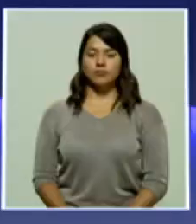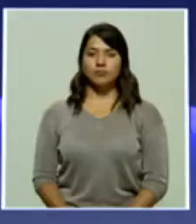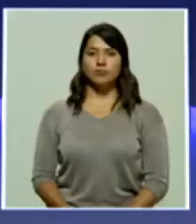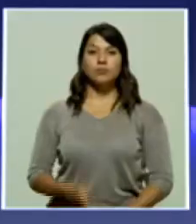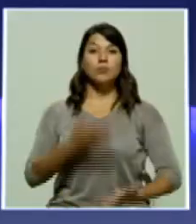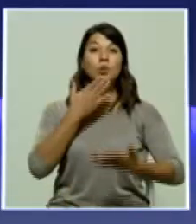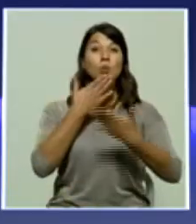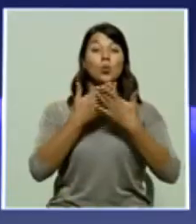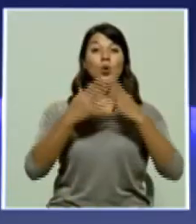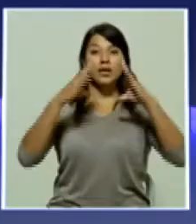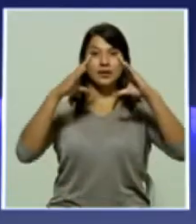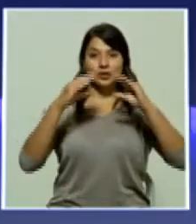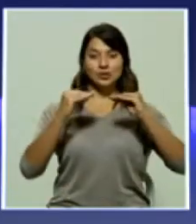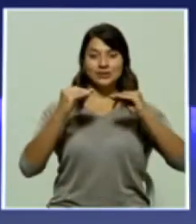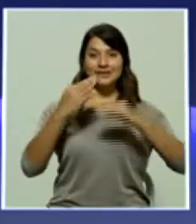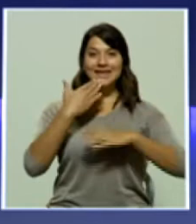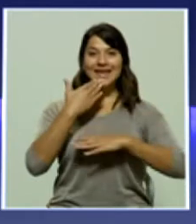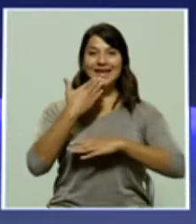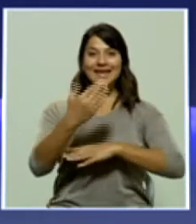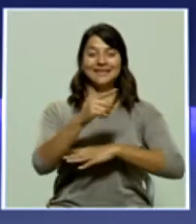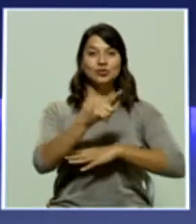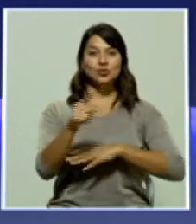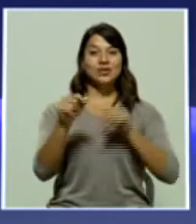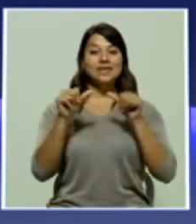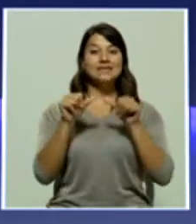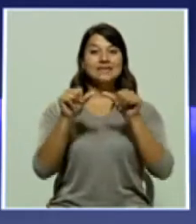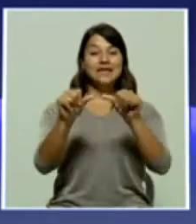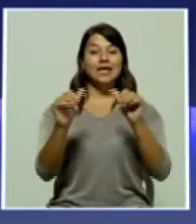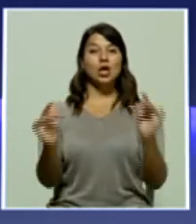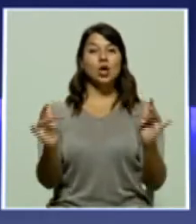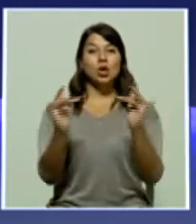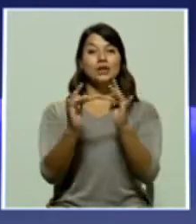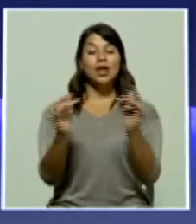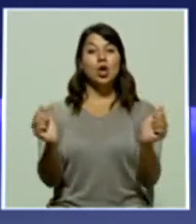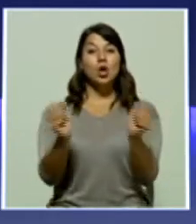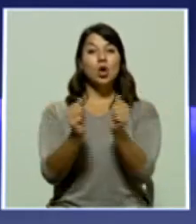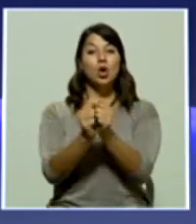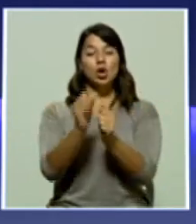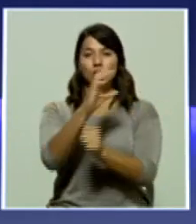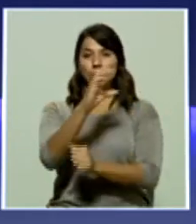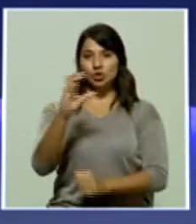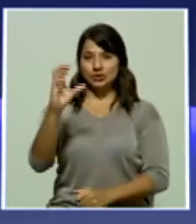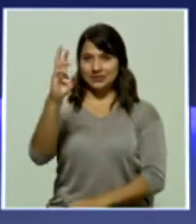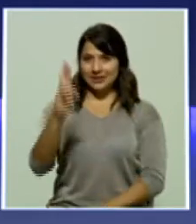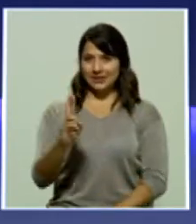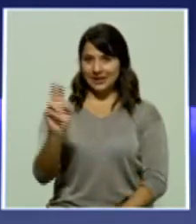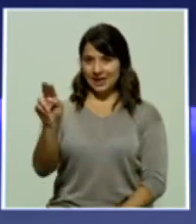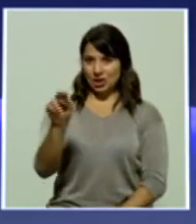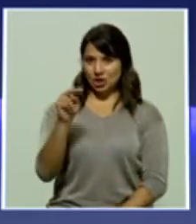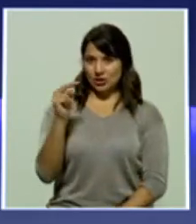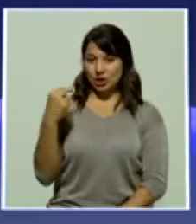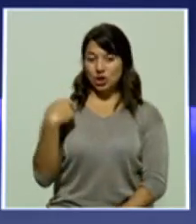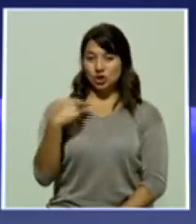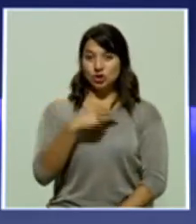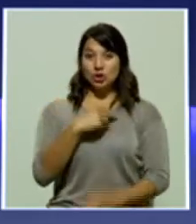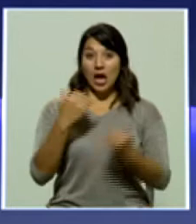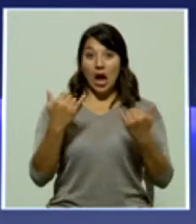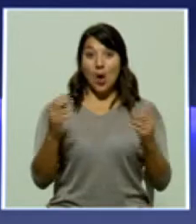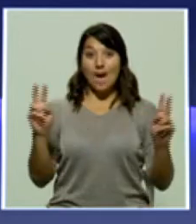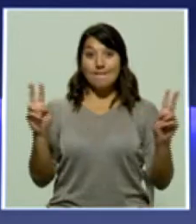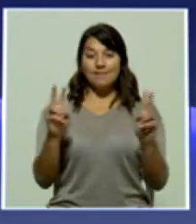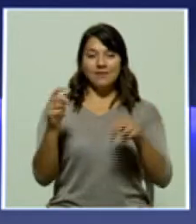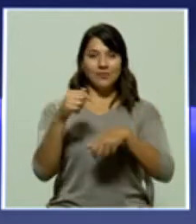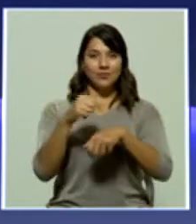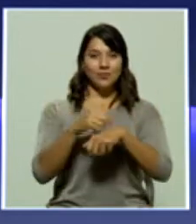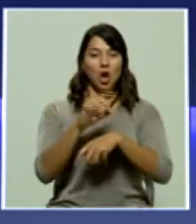Buenas noches, gracias por continuar conectados a la señal de Costa Rica Noticias. Estamos en vivo a las 8 de la